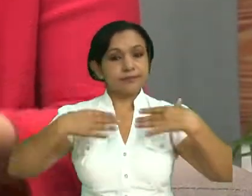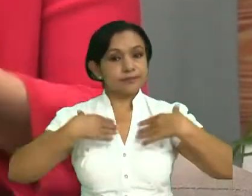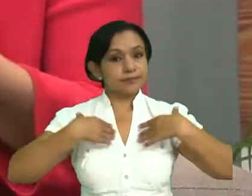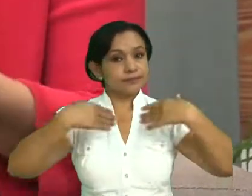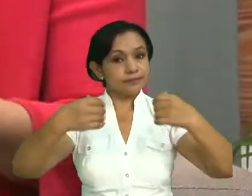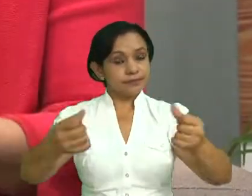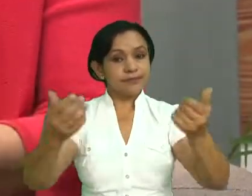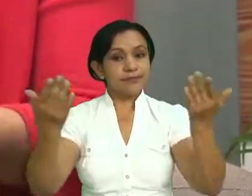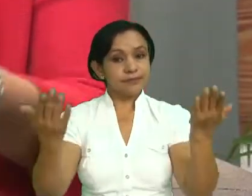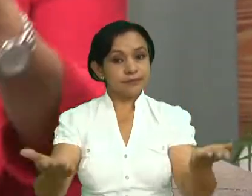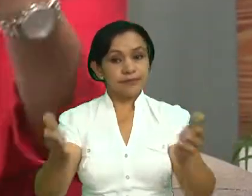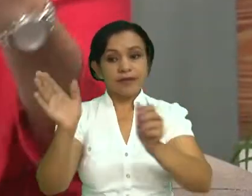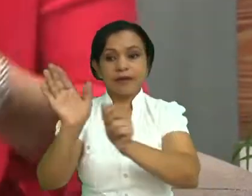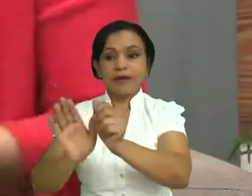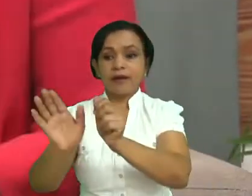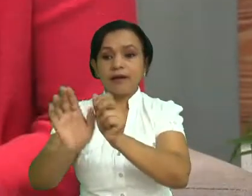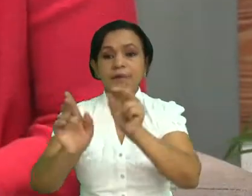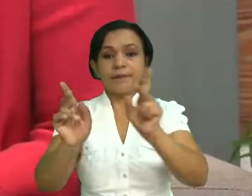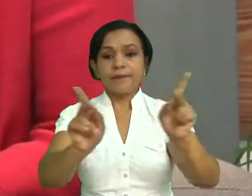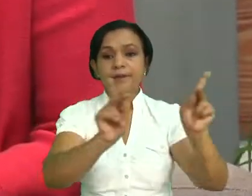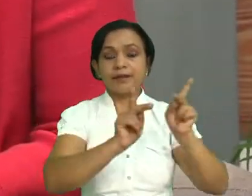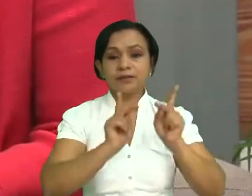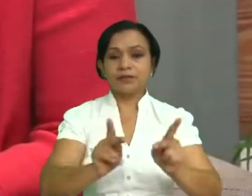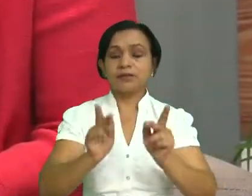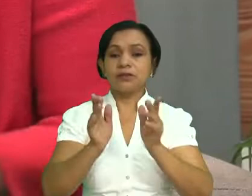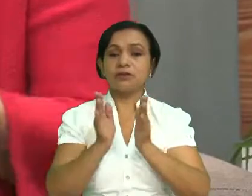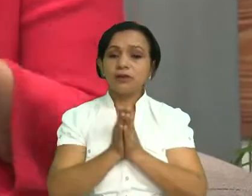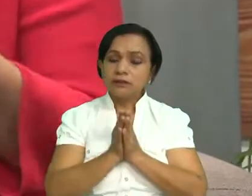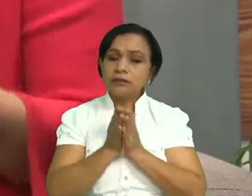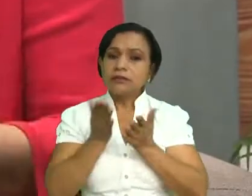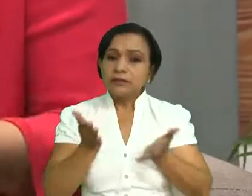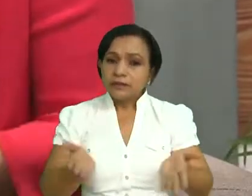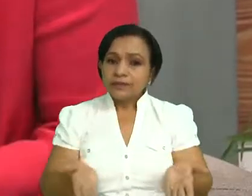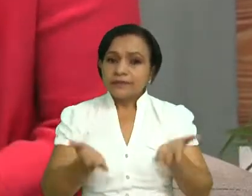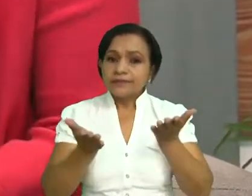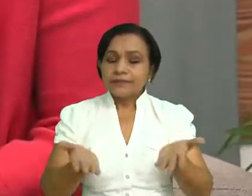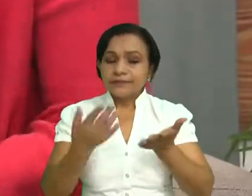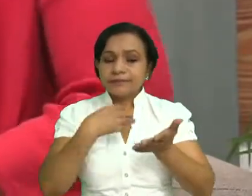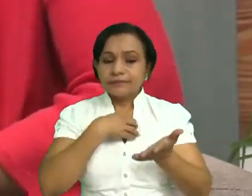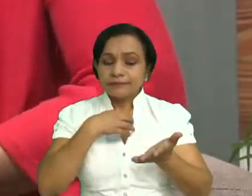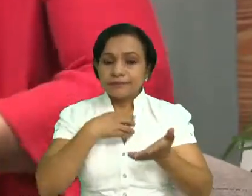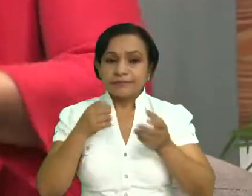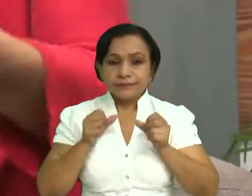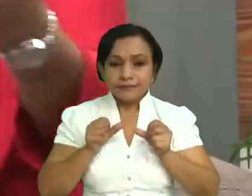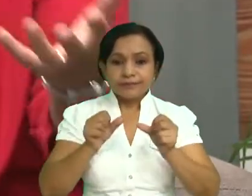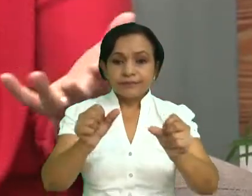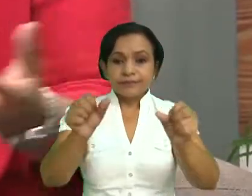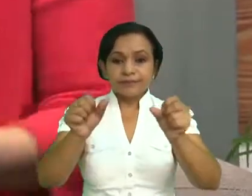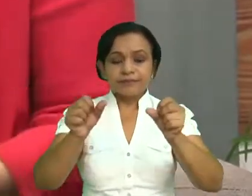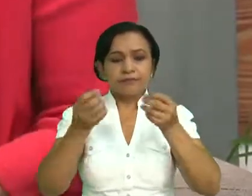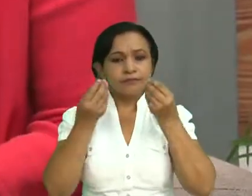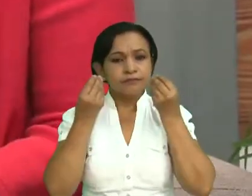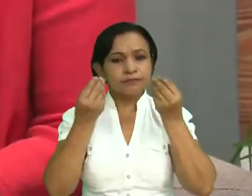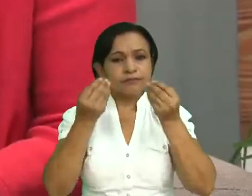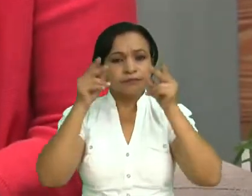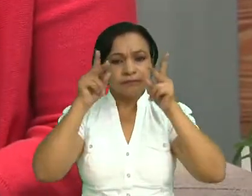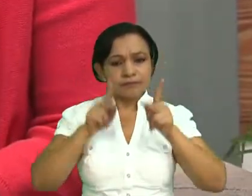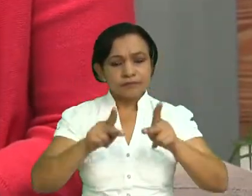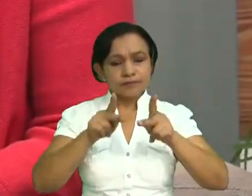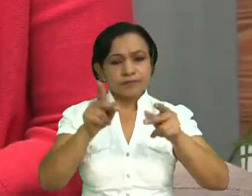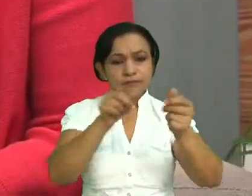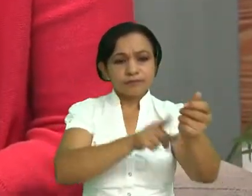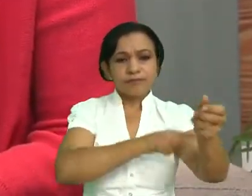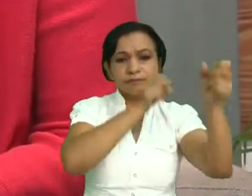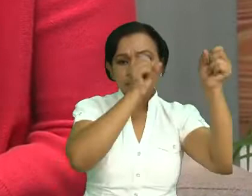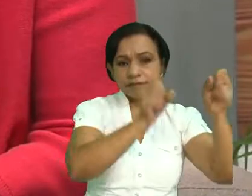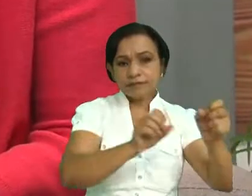ahora cada uno de nosotros tenemos que ser promotores de salud, brigadistas de salud, y hay un despliegue de hermanos y hermanas